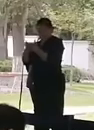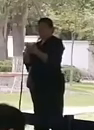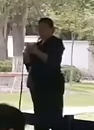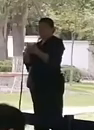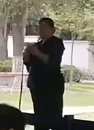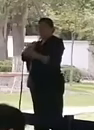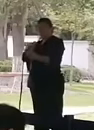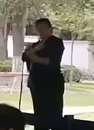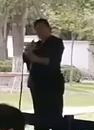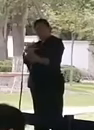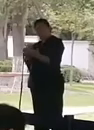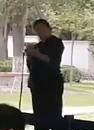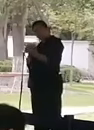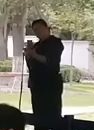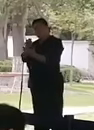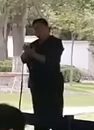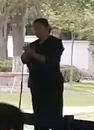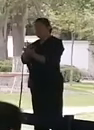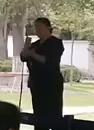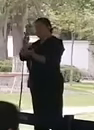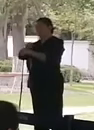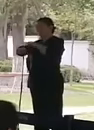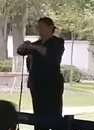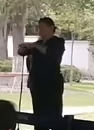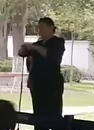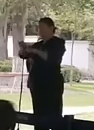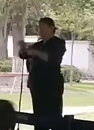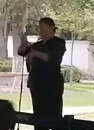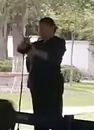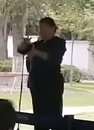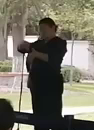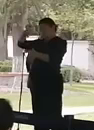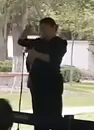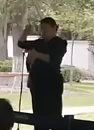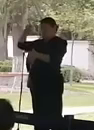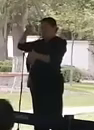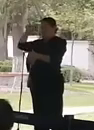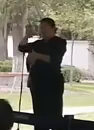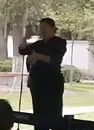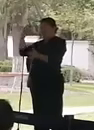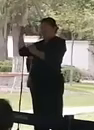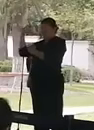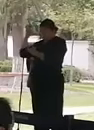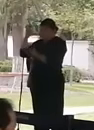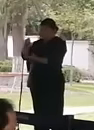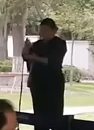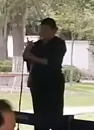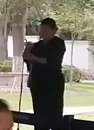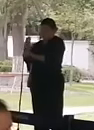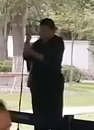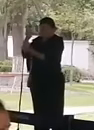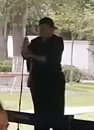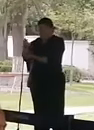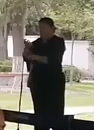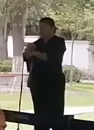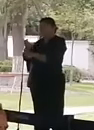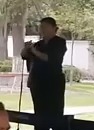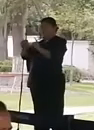gestiones ante las empresas norteamericanas para que inviertan en nuestro estado. Si hablaron de eso, y cuál es la situación, si podemos